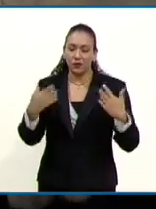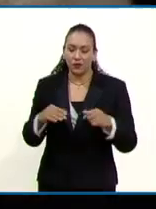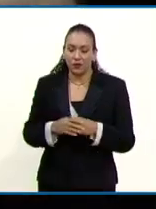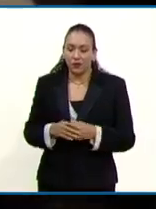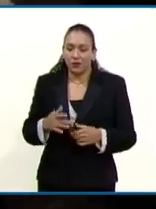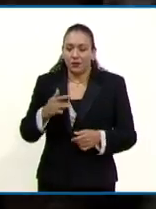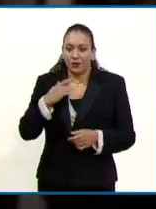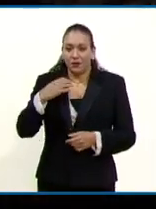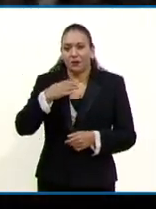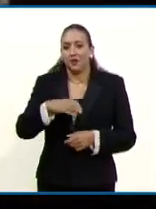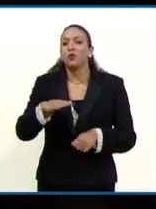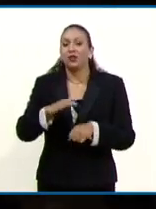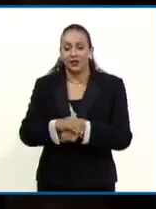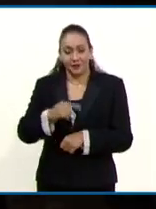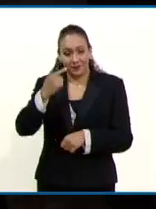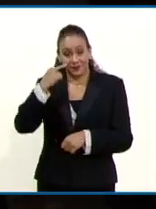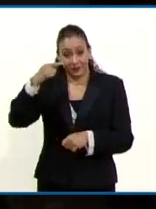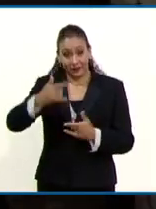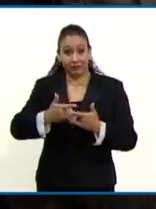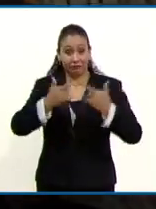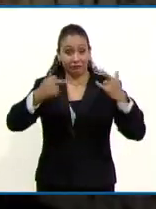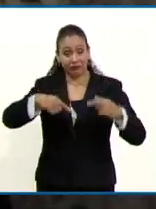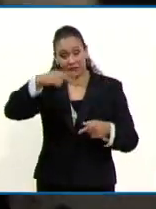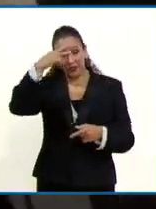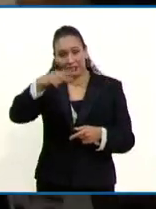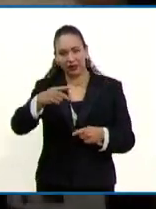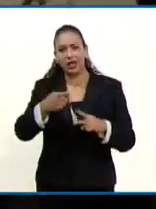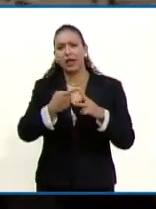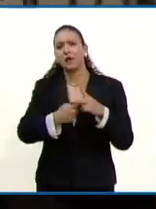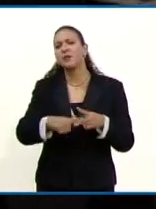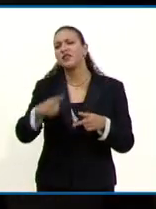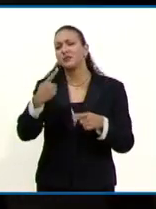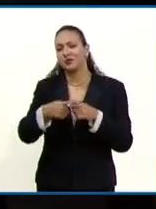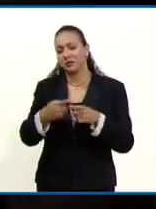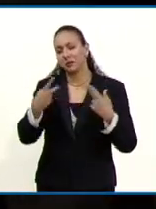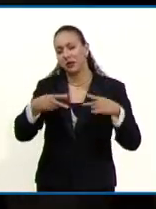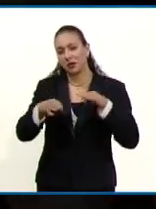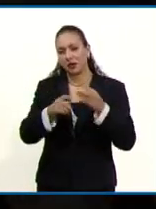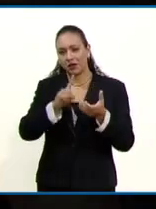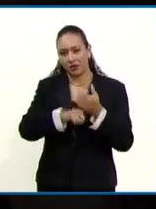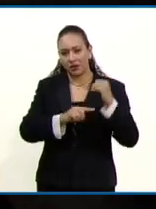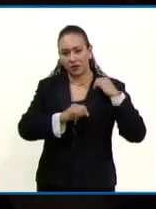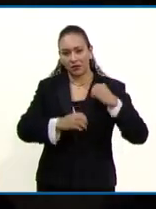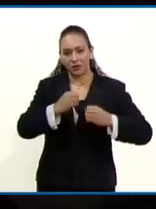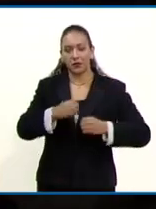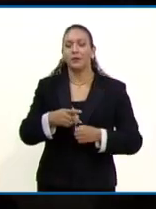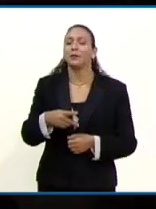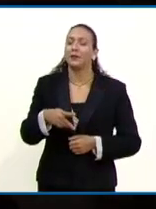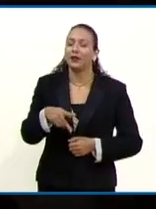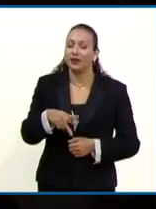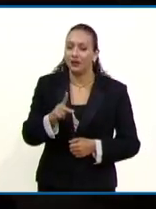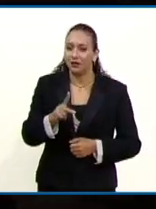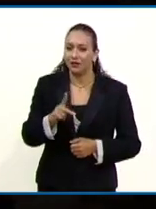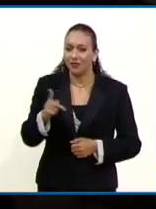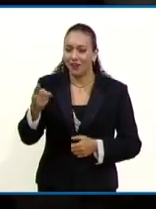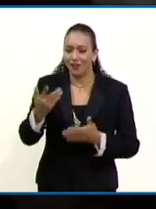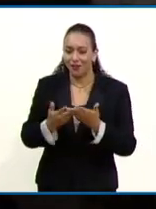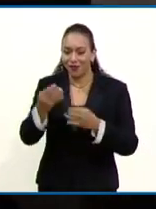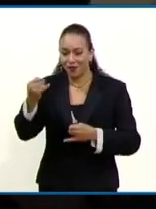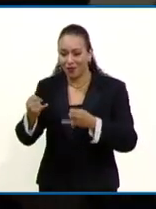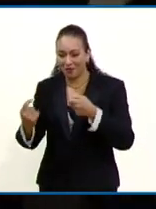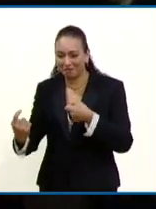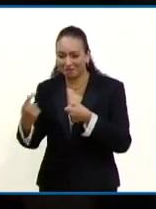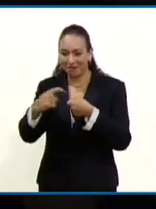a un movimiento que inicialmente lo entablamos los trabajadores, pero que